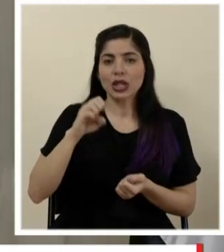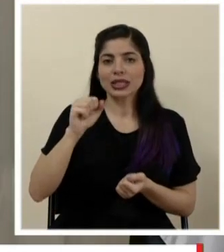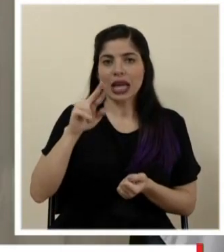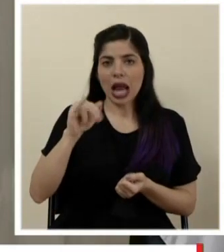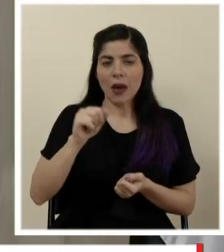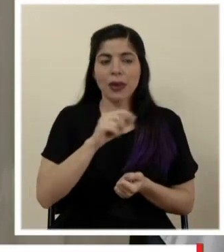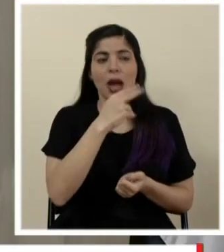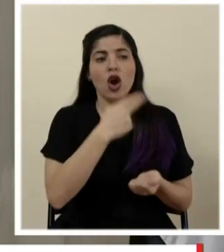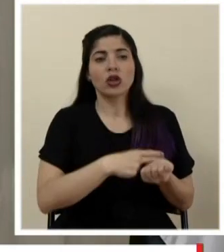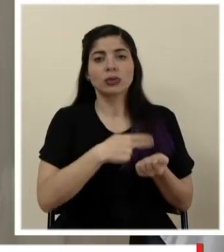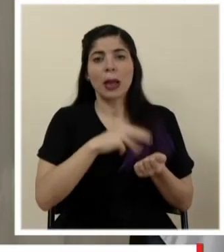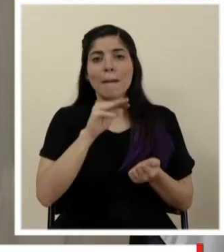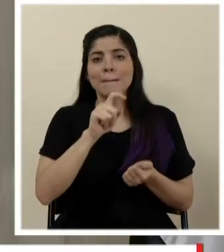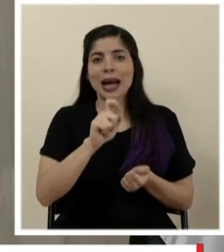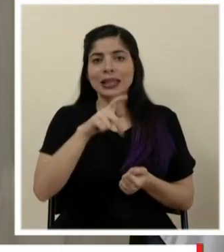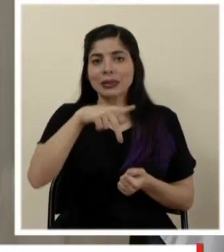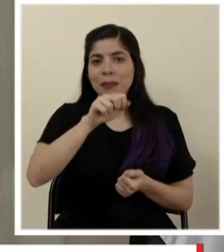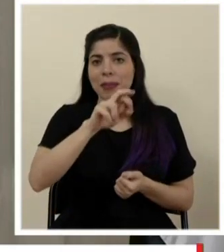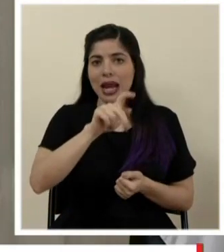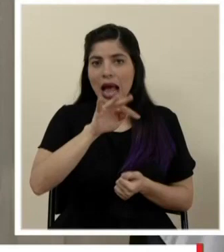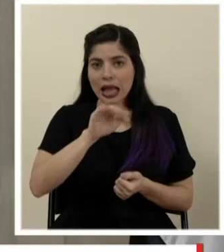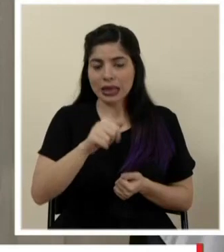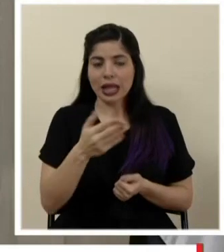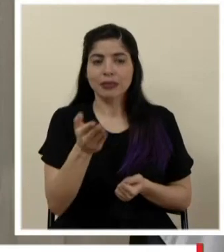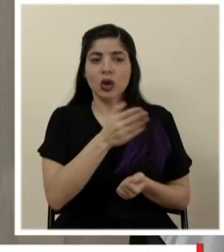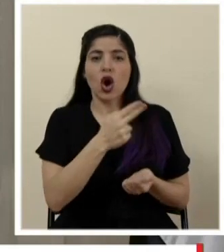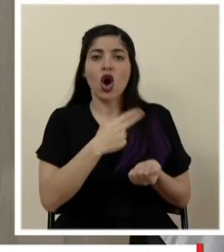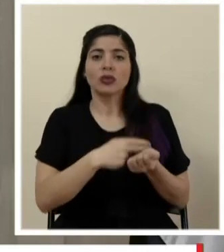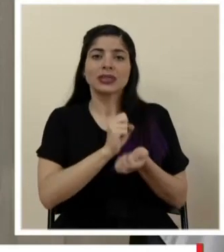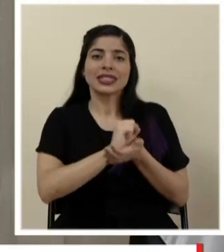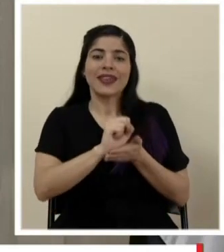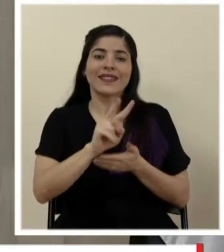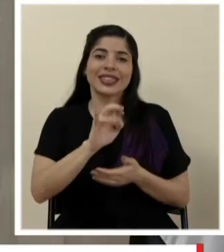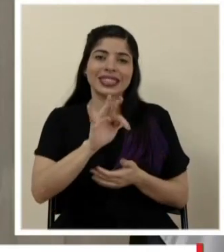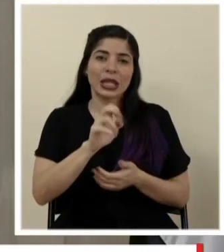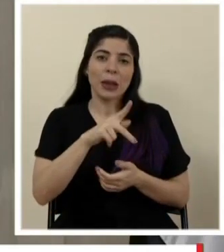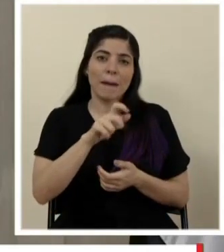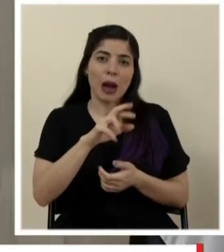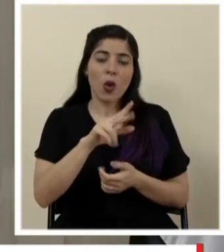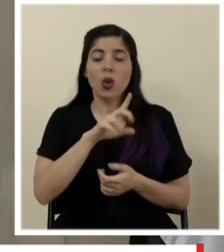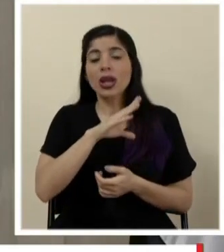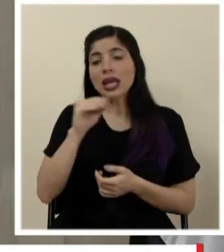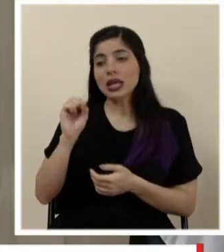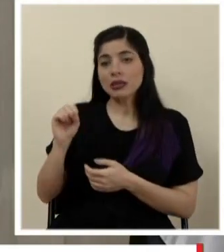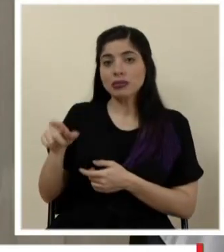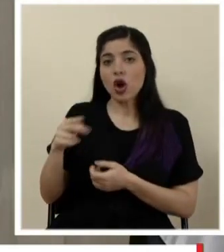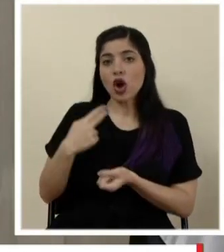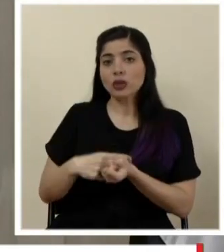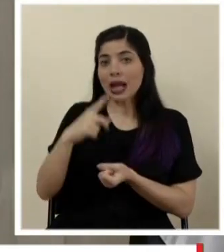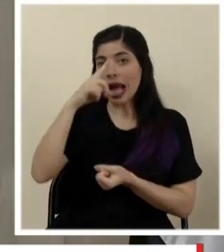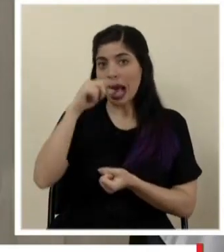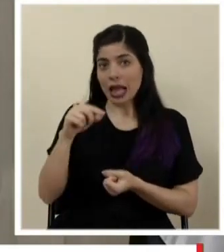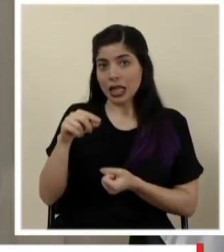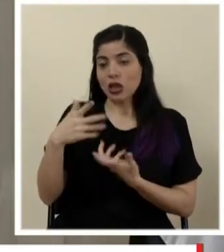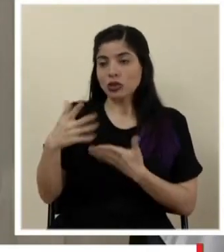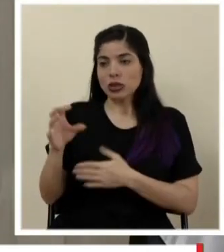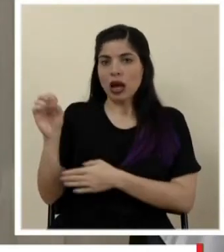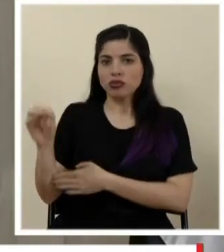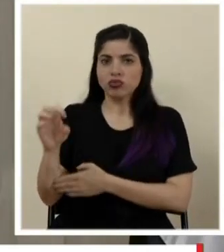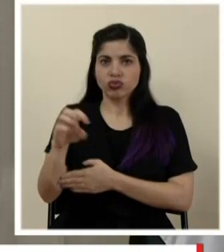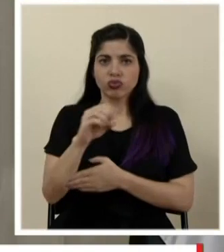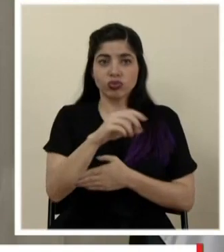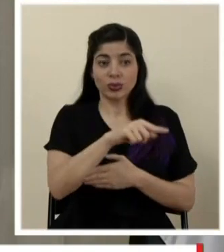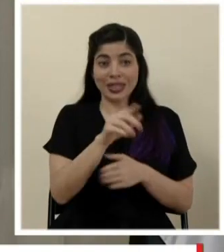Max Peralta, el Hospital San Vicente de Paúl y el Calderón Guardia, todos estos con unos kits que